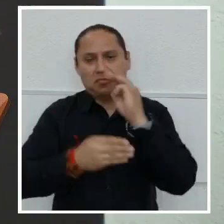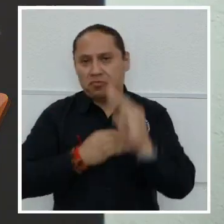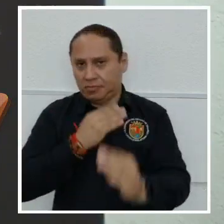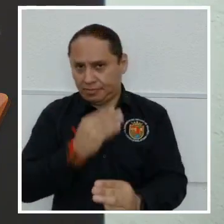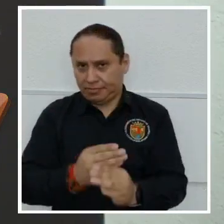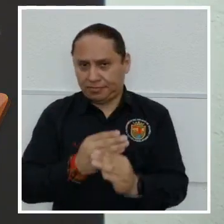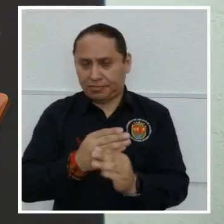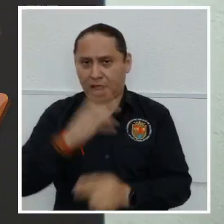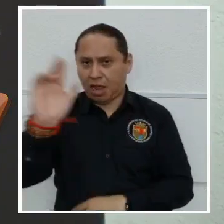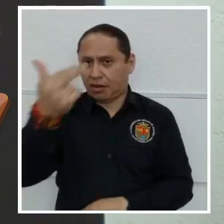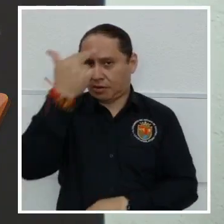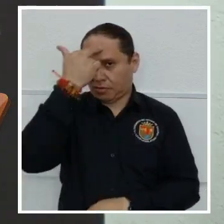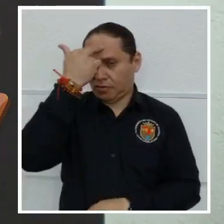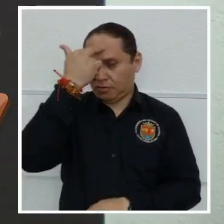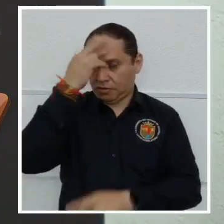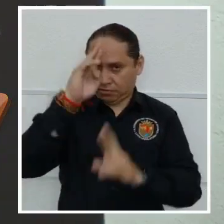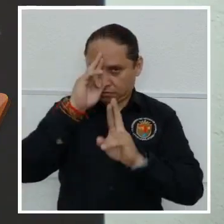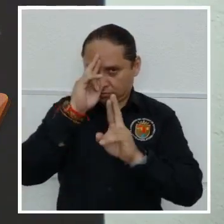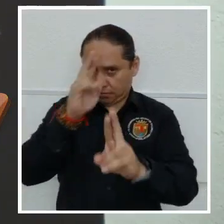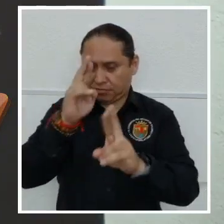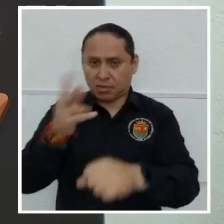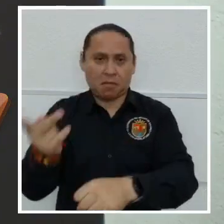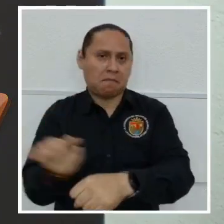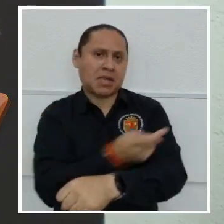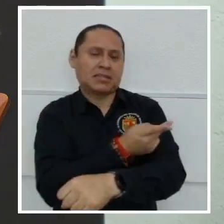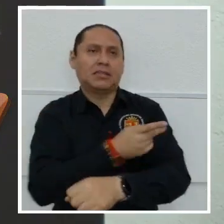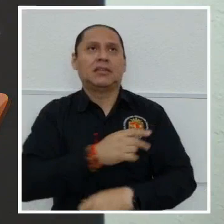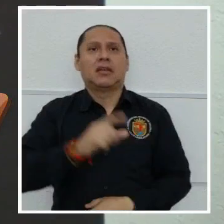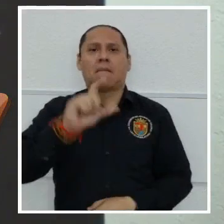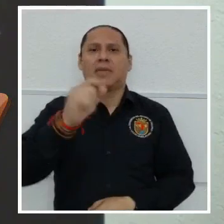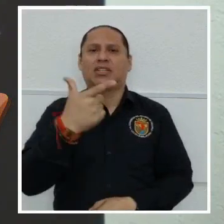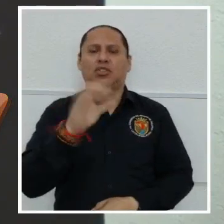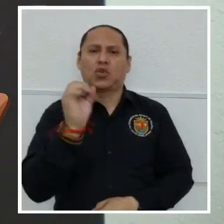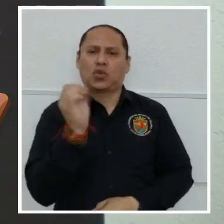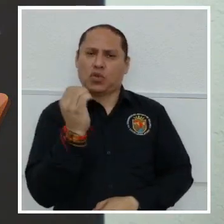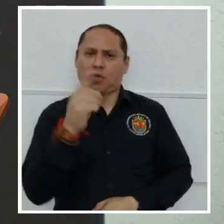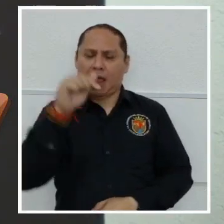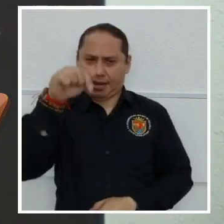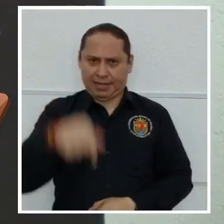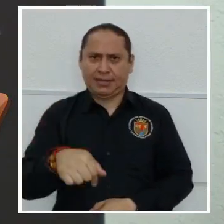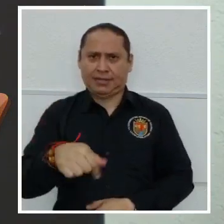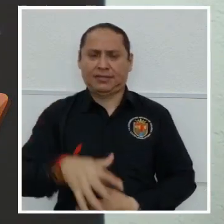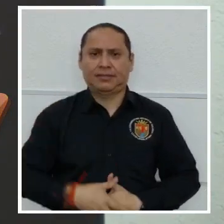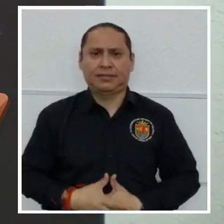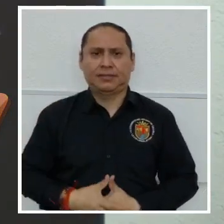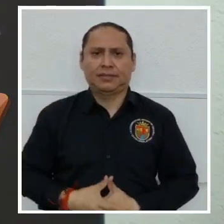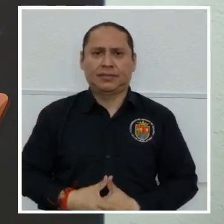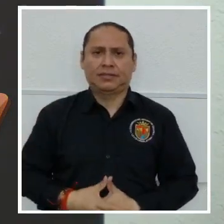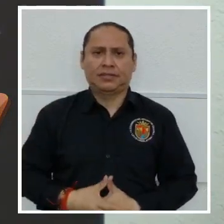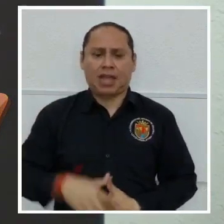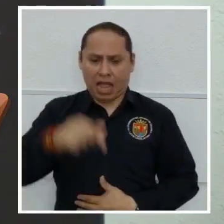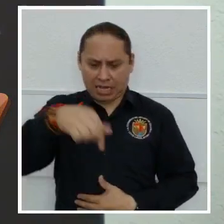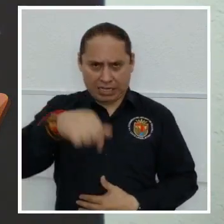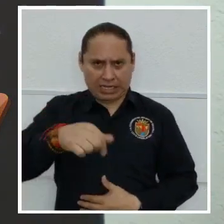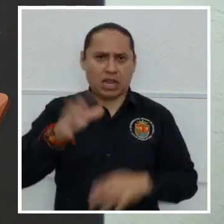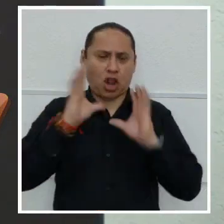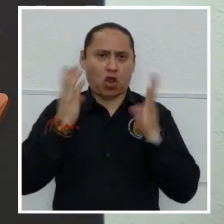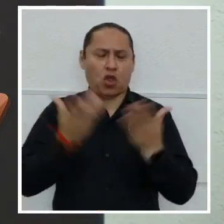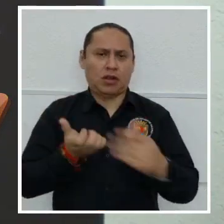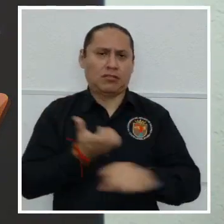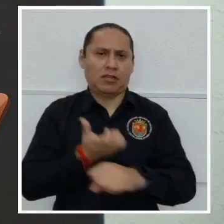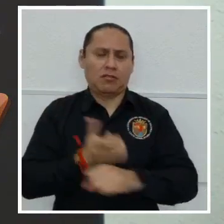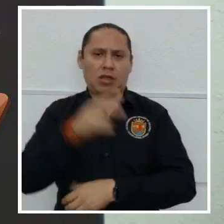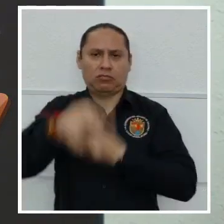quiero recordar de manera respetuosa que el pasado 27 de octubre aquí en este pleno el diputado